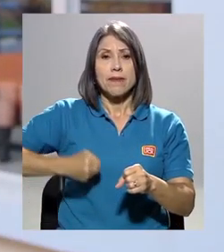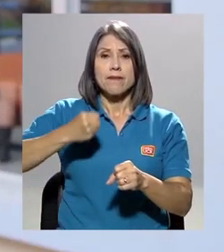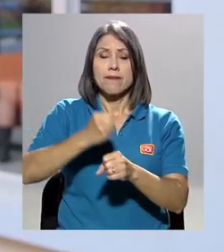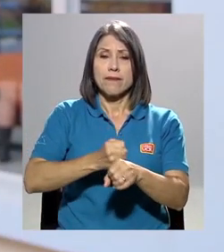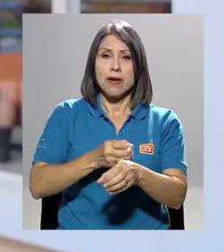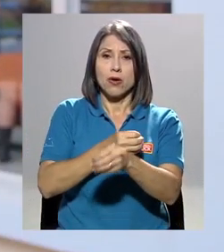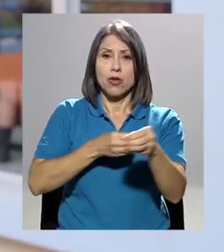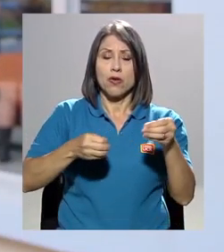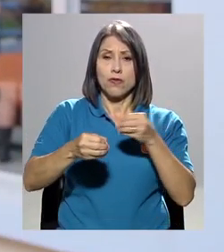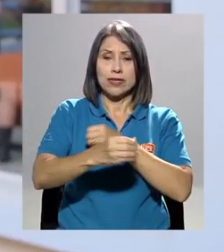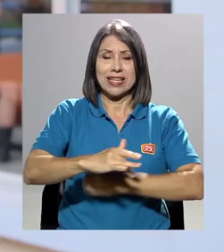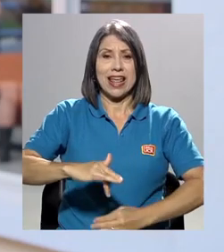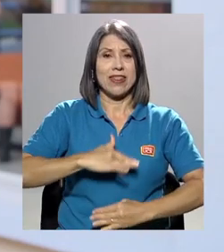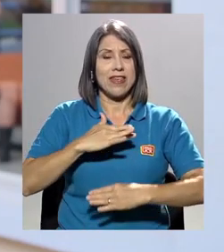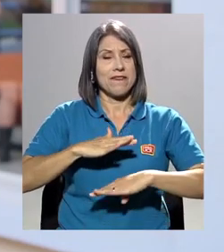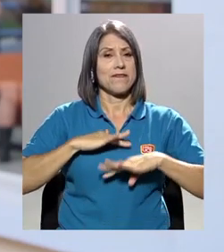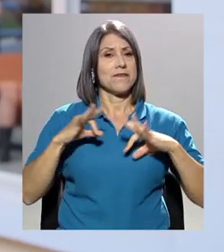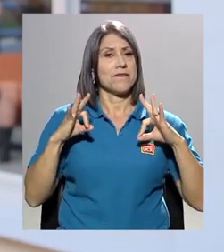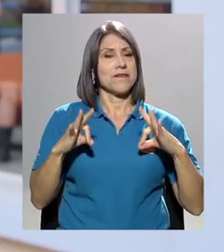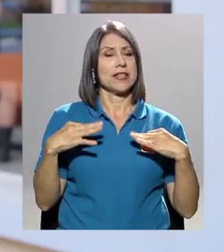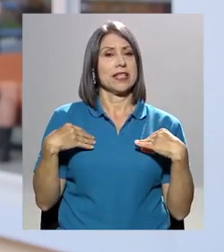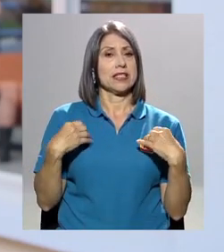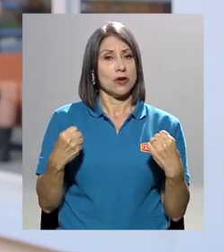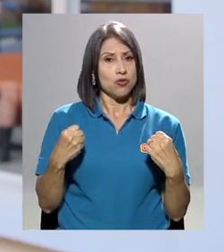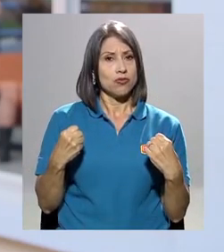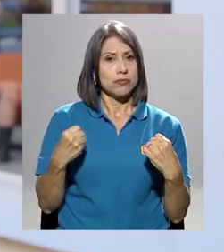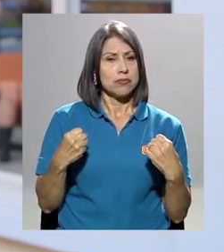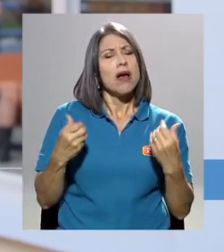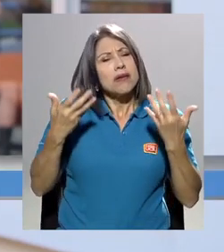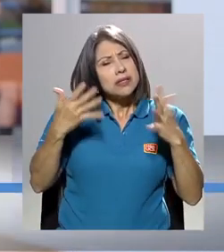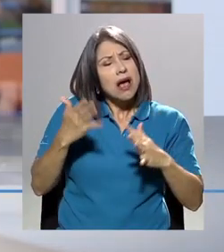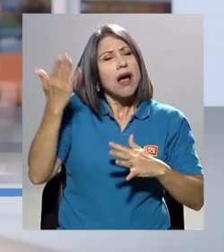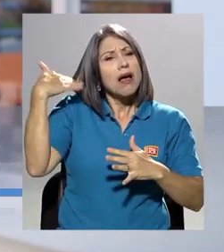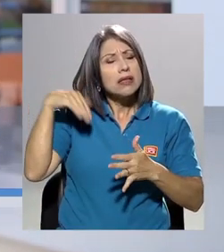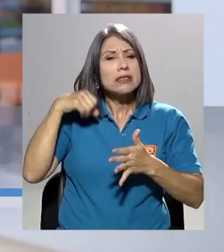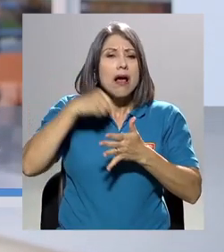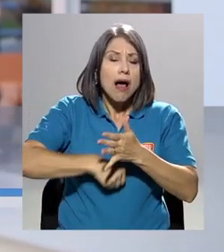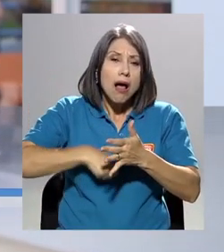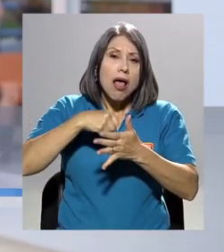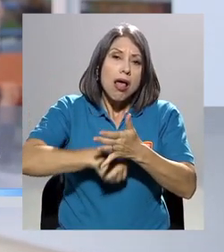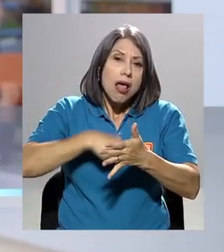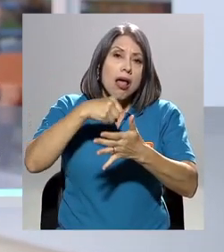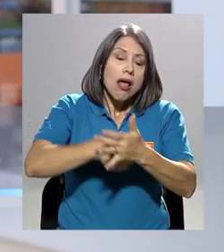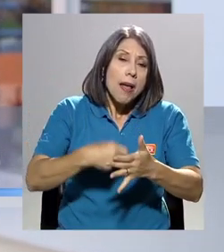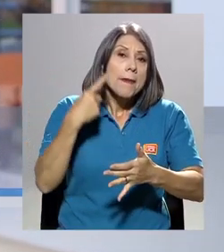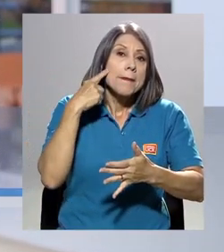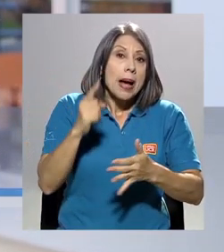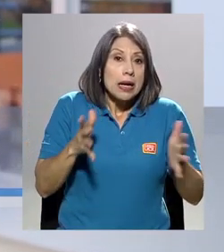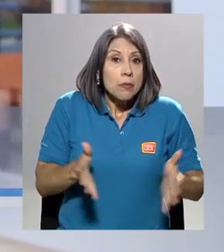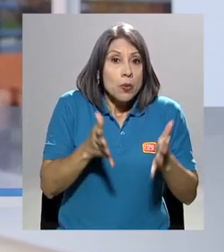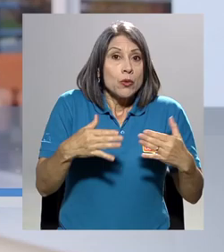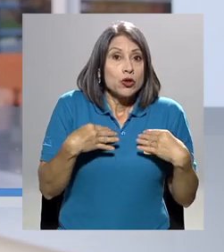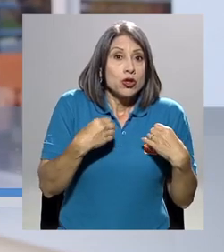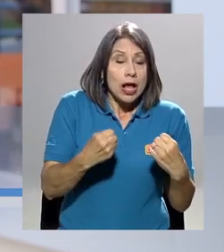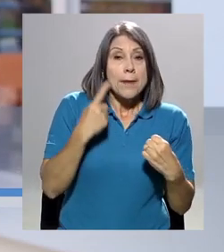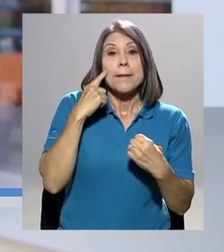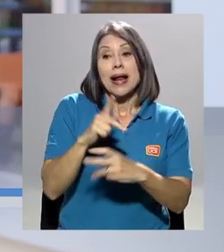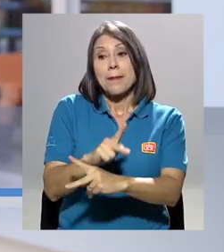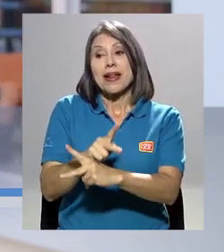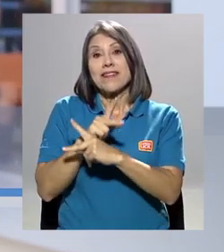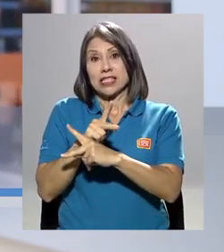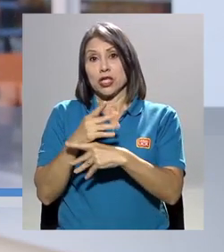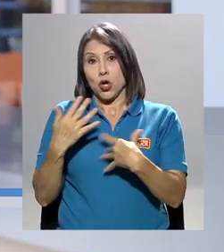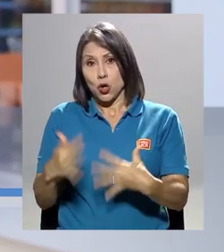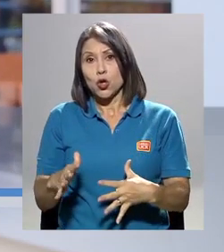de la Oficina de Bienestar y Salud, pese a que se han hecho esfuerzos en promoción de la salud y en prevención, se